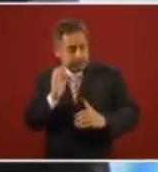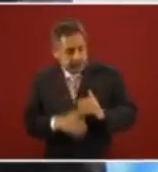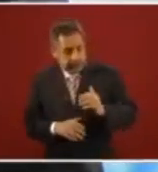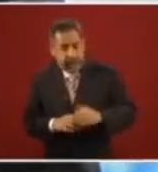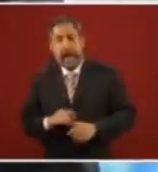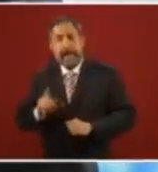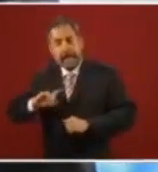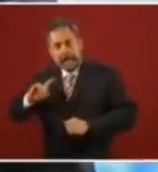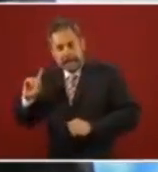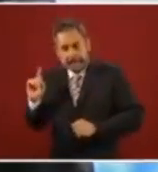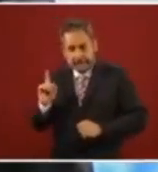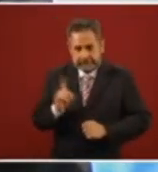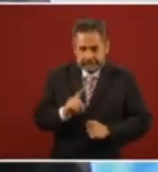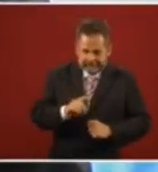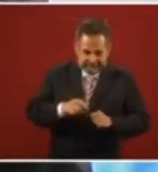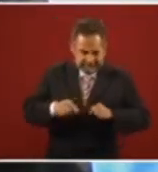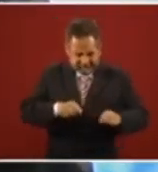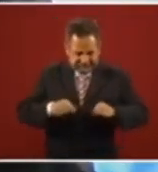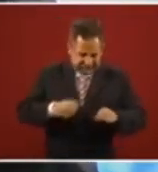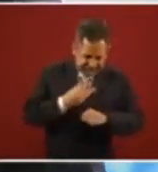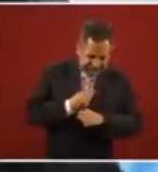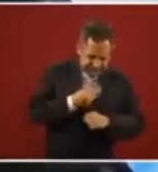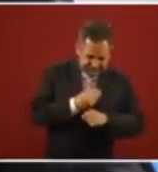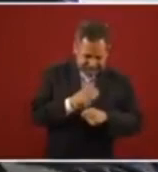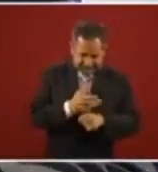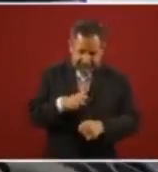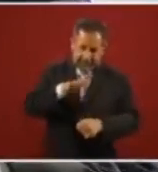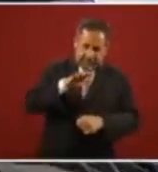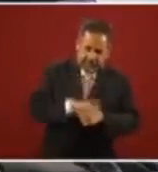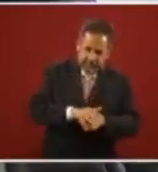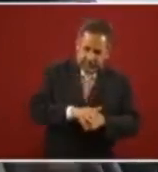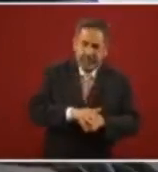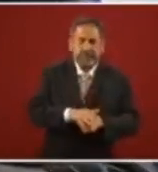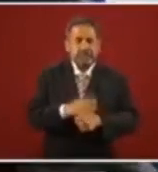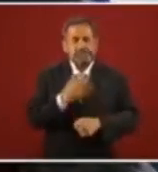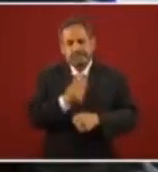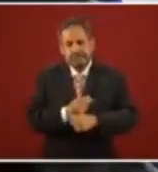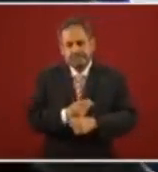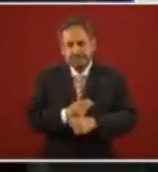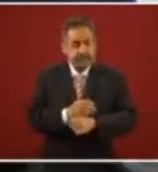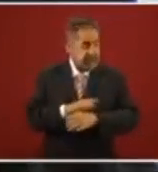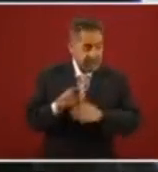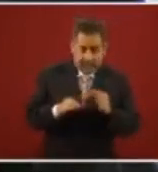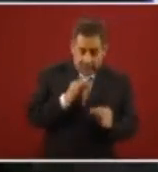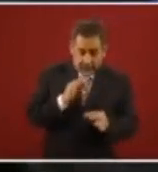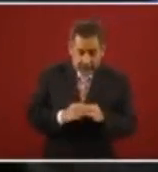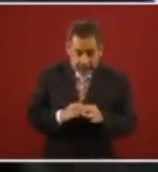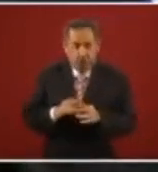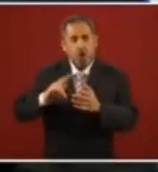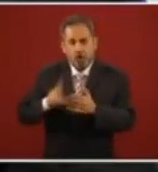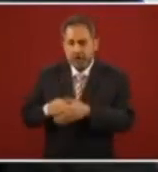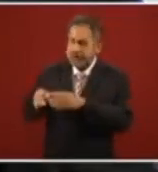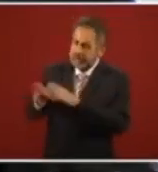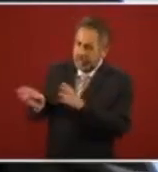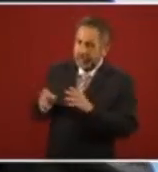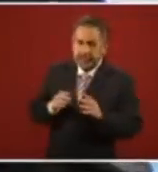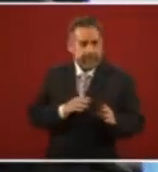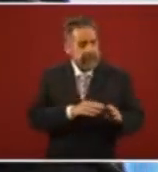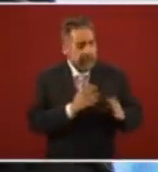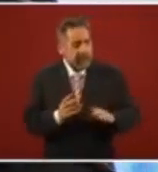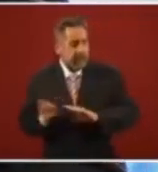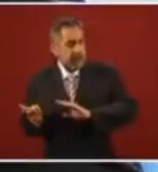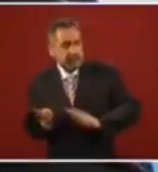se acercan y hacen la reparación del ducto y se pone una vez más el ducto en operación cuando tenemos una mayor